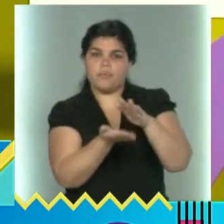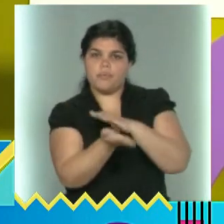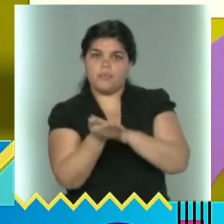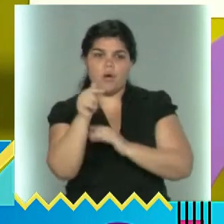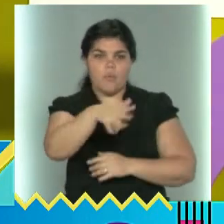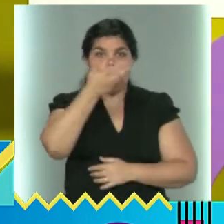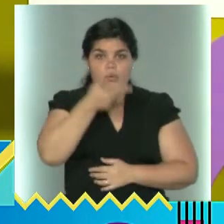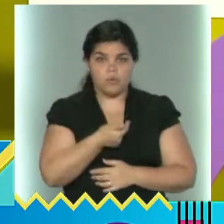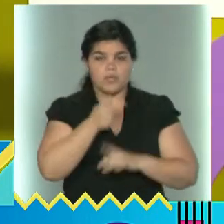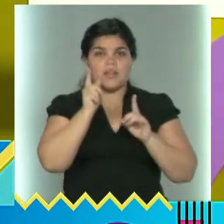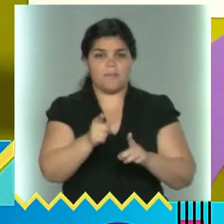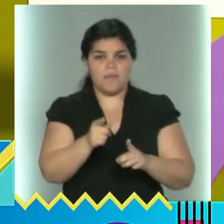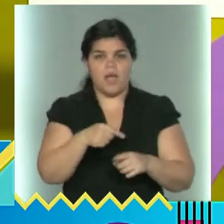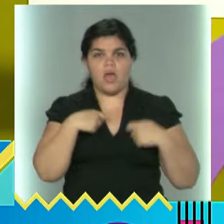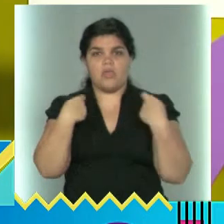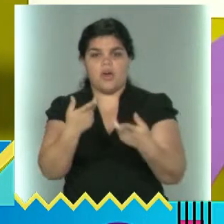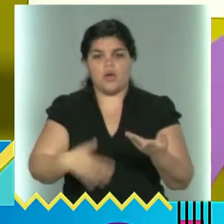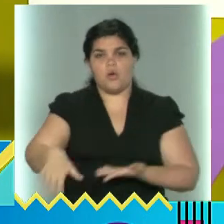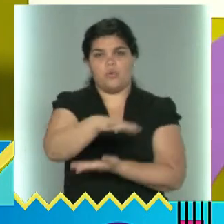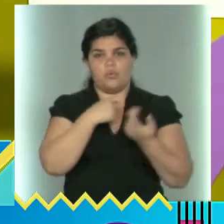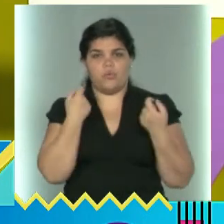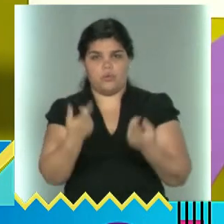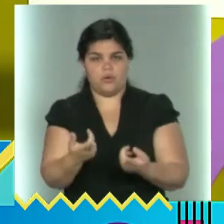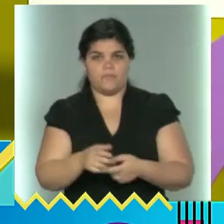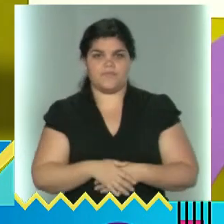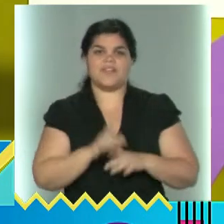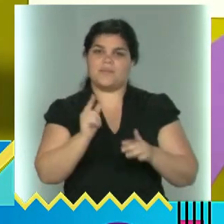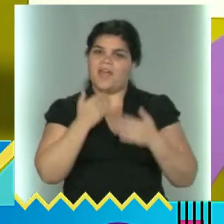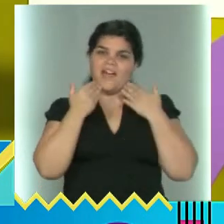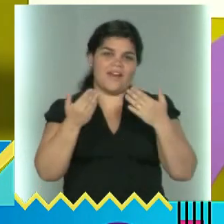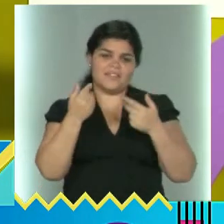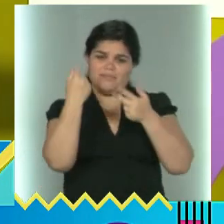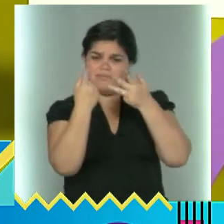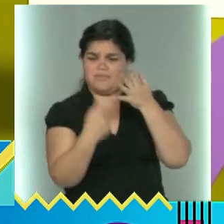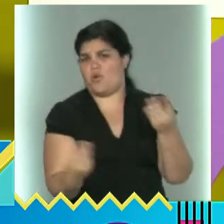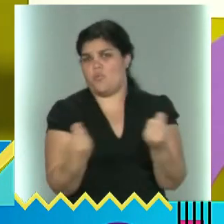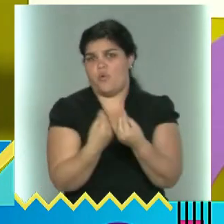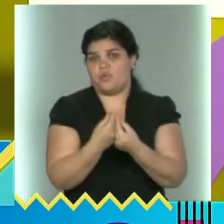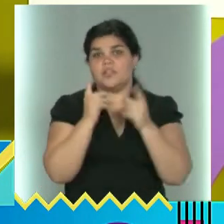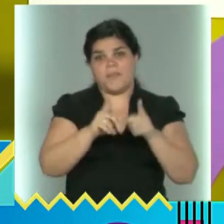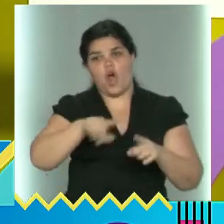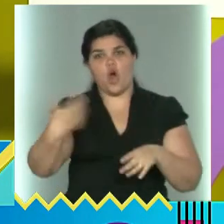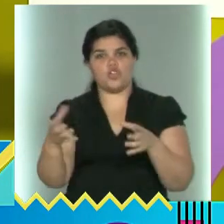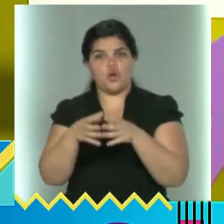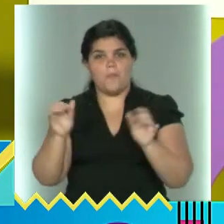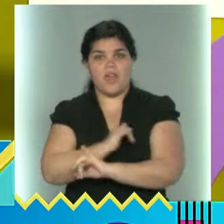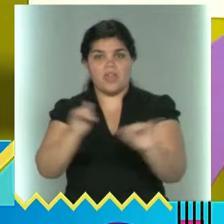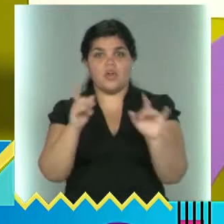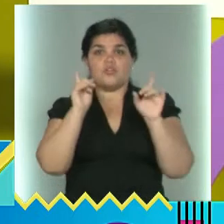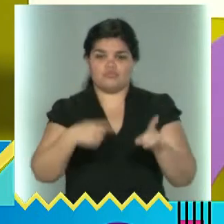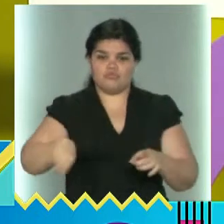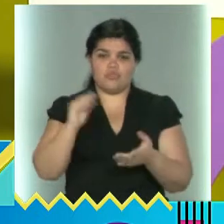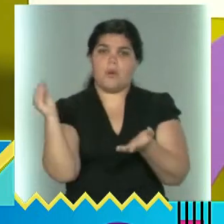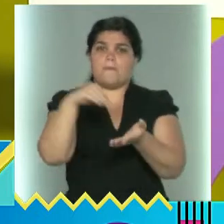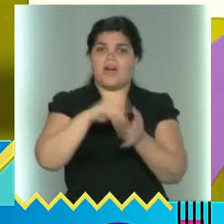hacer, sino para también hacer un aporte. Así que bueno, ya te deben haber agradecido muchísimo por las redes, otros medios también, nosotros también nos sumamos a eso y